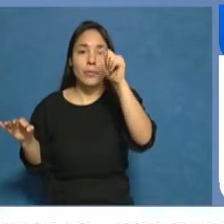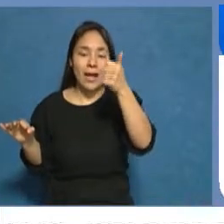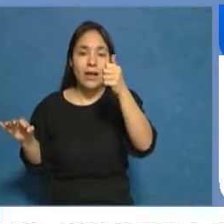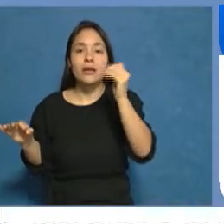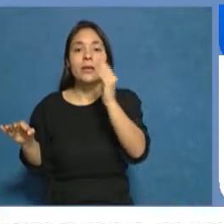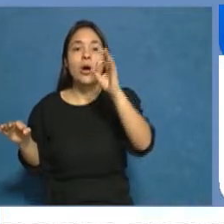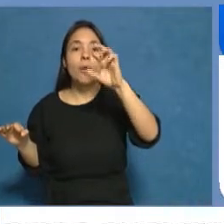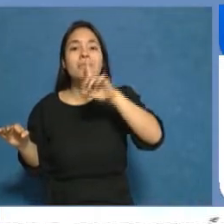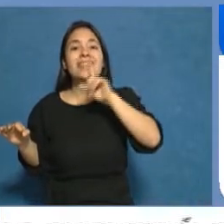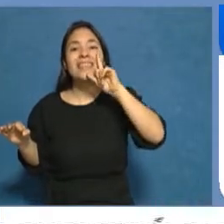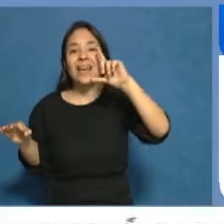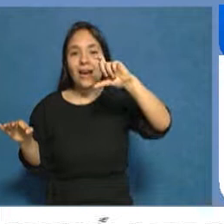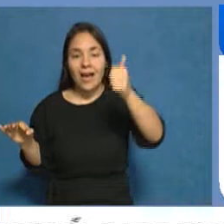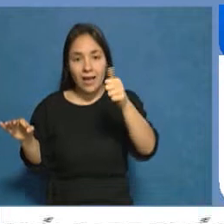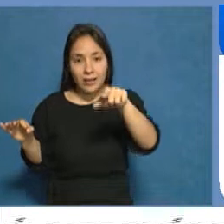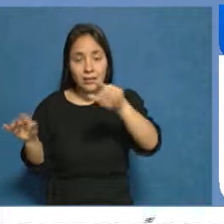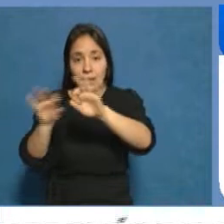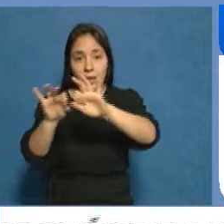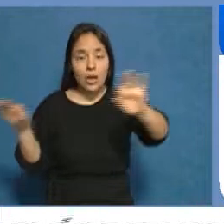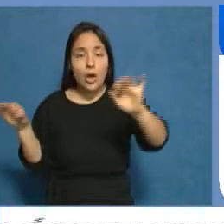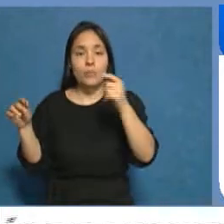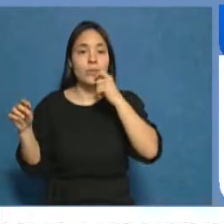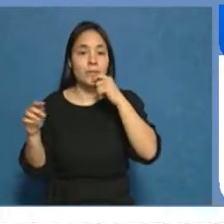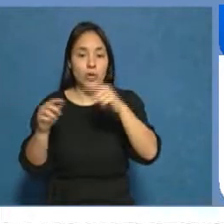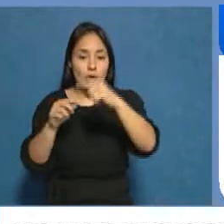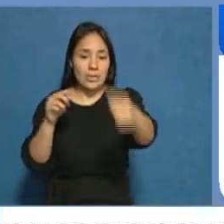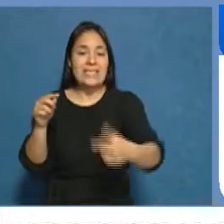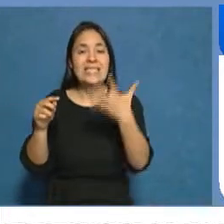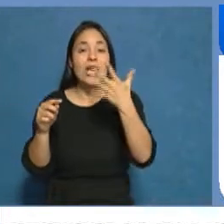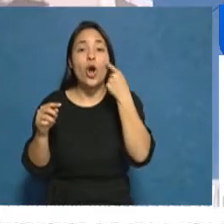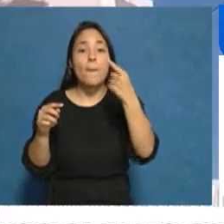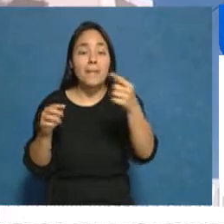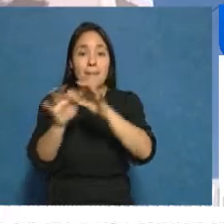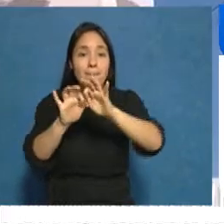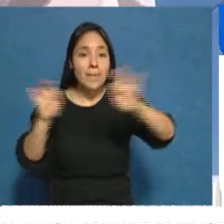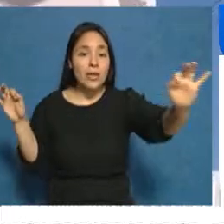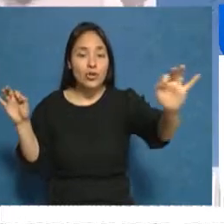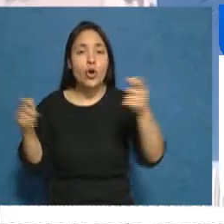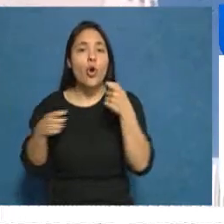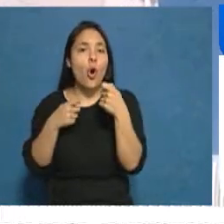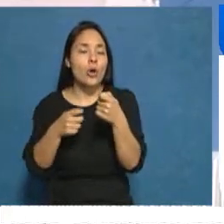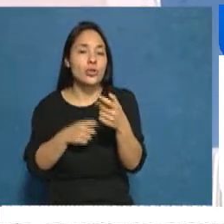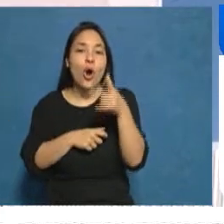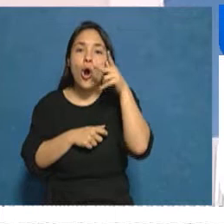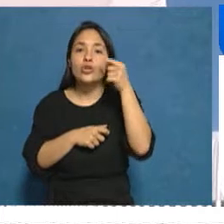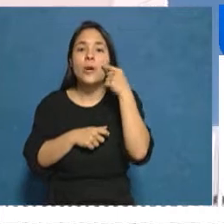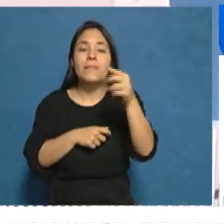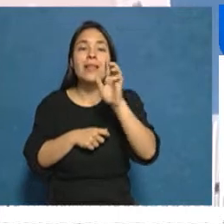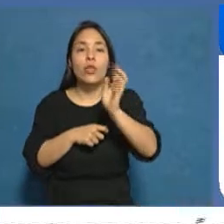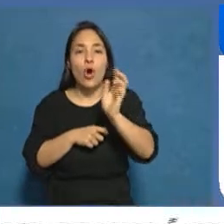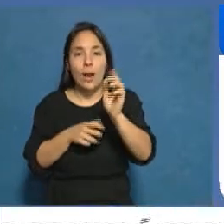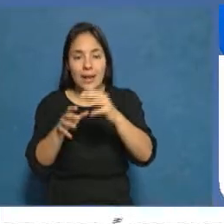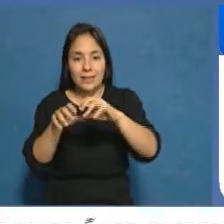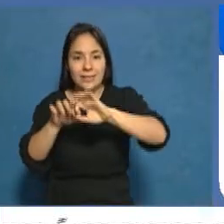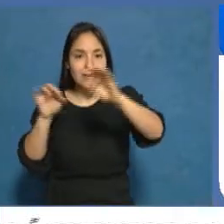nos decían que un rollo de aproximadamente 5.000 metros tiene un costo de casi $8.000.